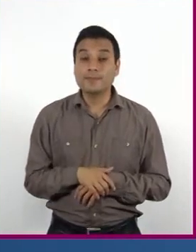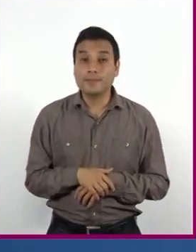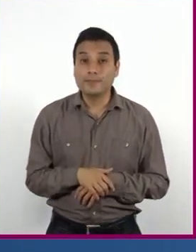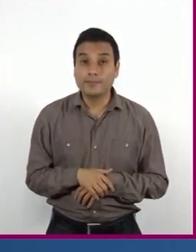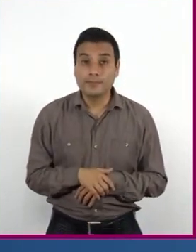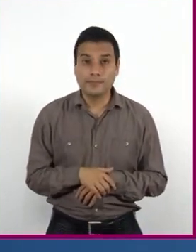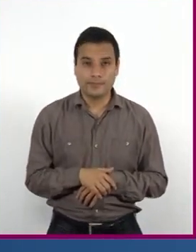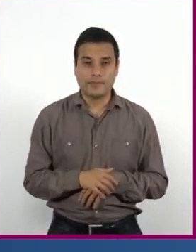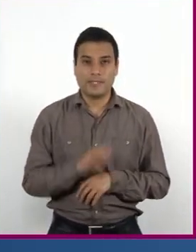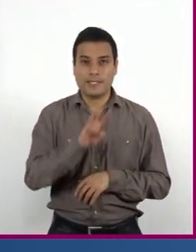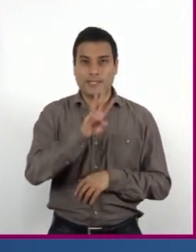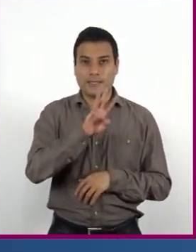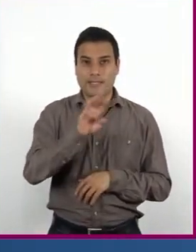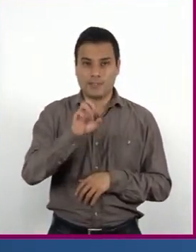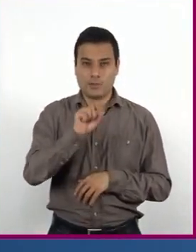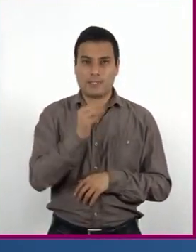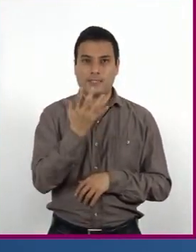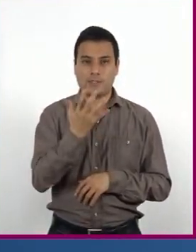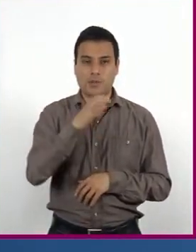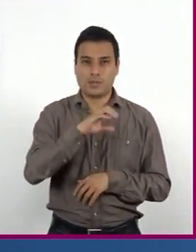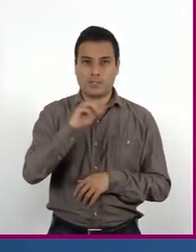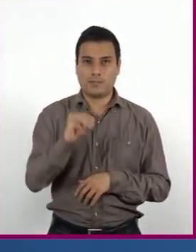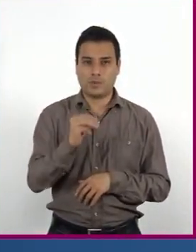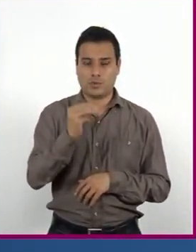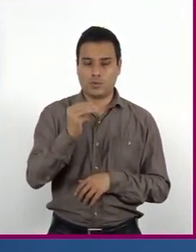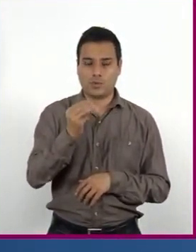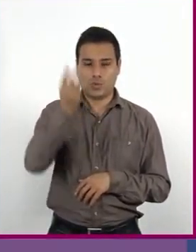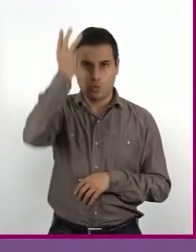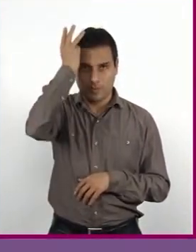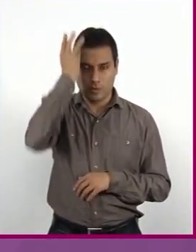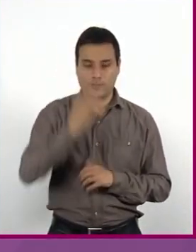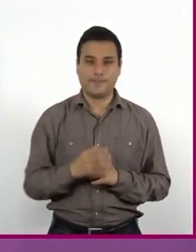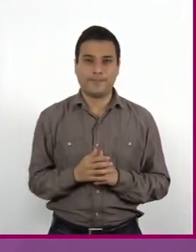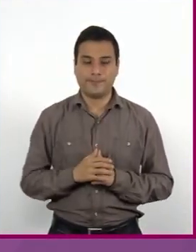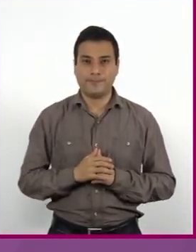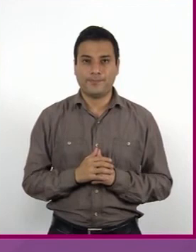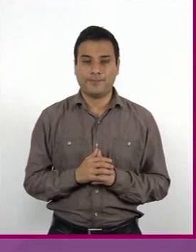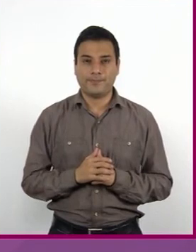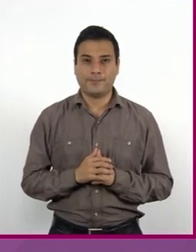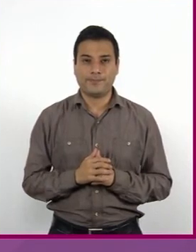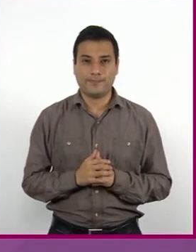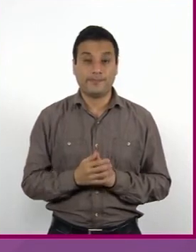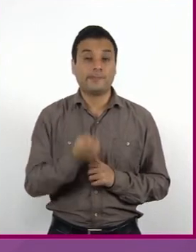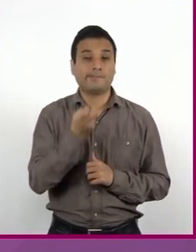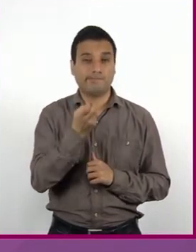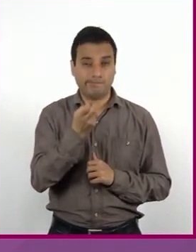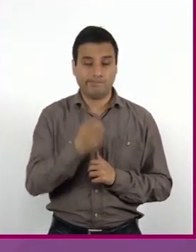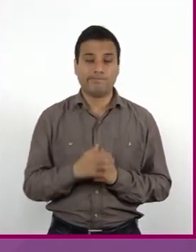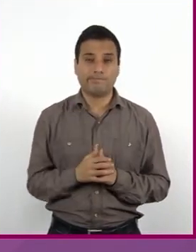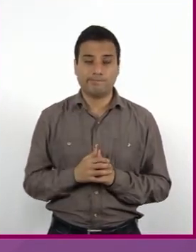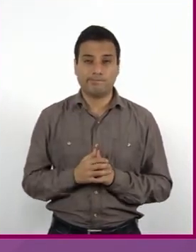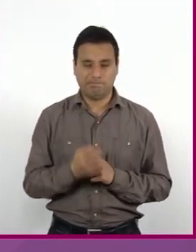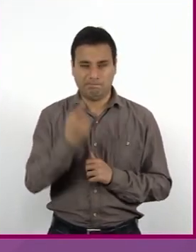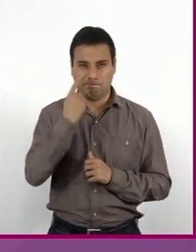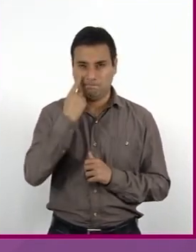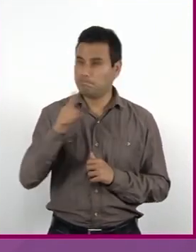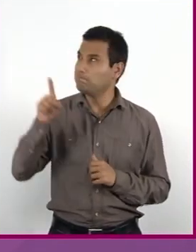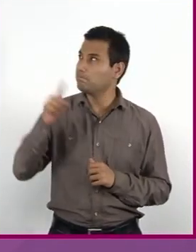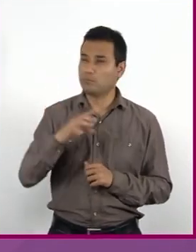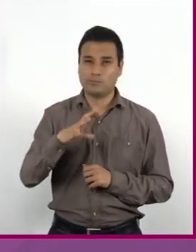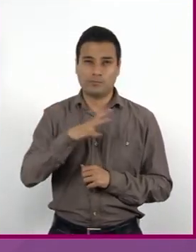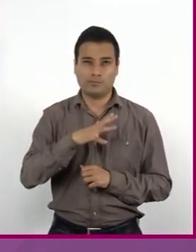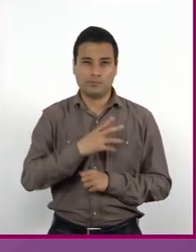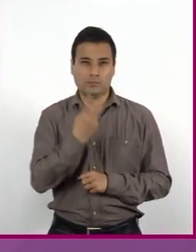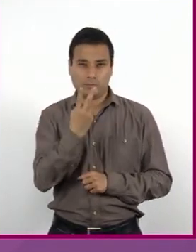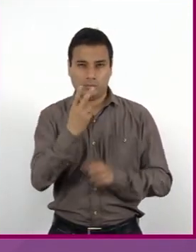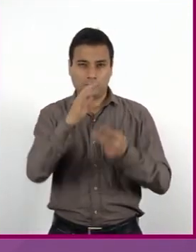casos, 375 centímetros cúbicos de volumen. Así es, Eduardo. Aquí tenemos dos opciones